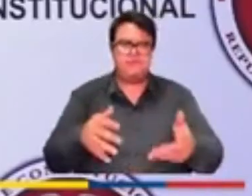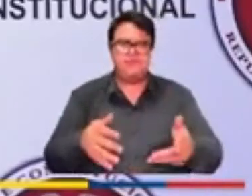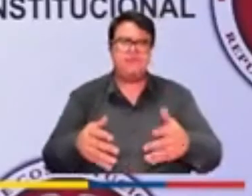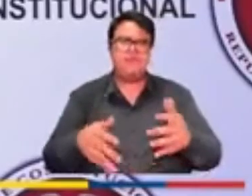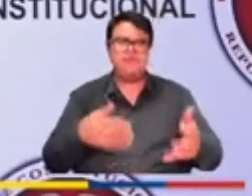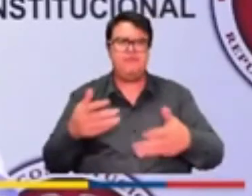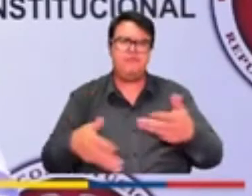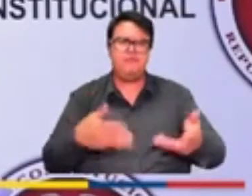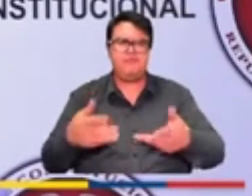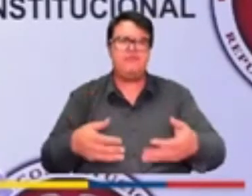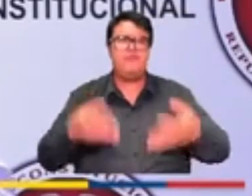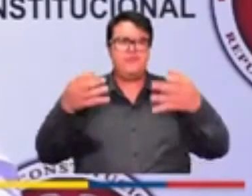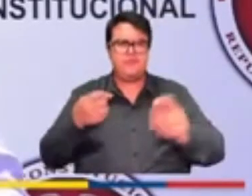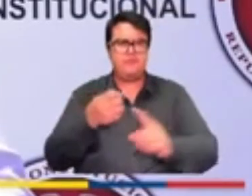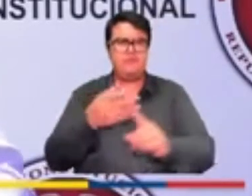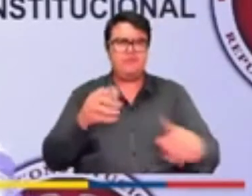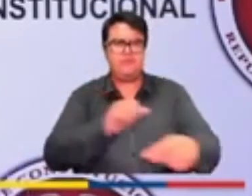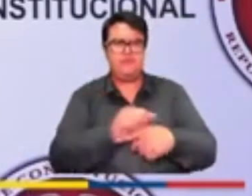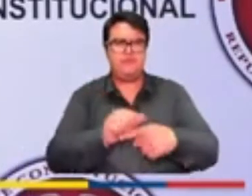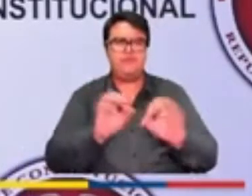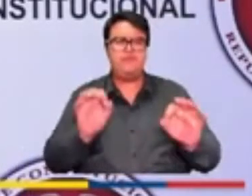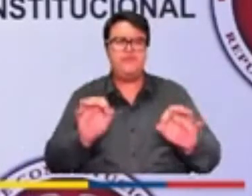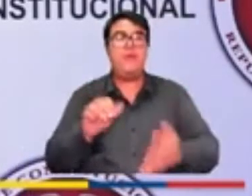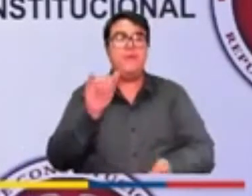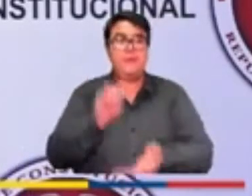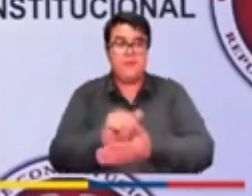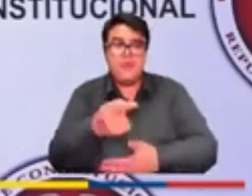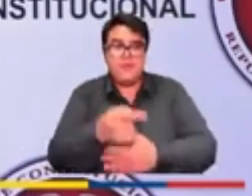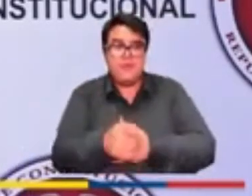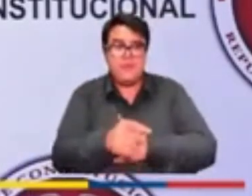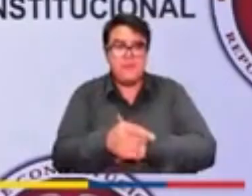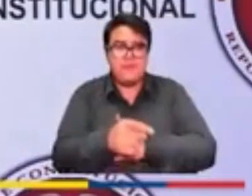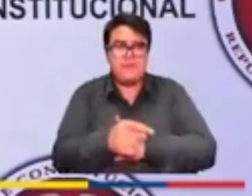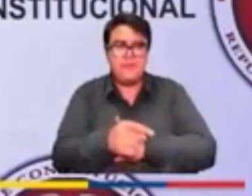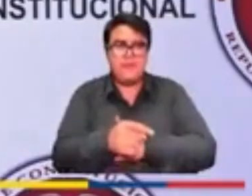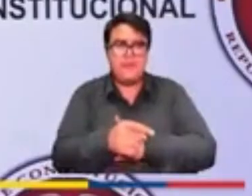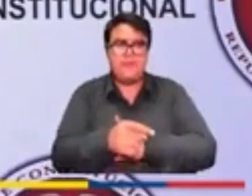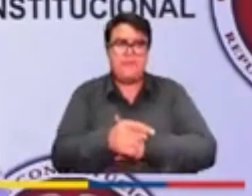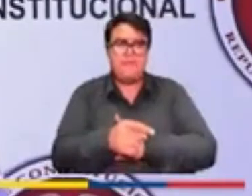más efectivo. En ese sentido,